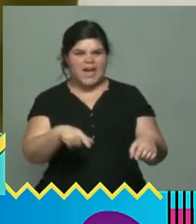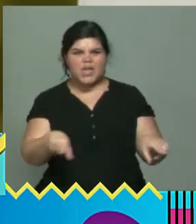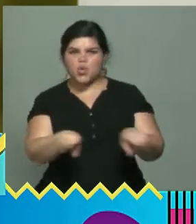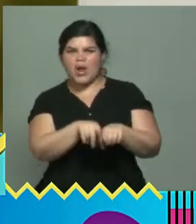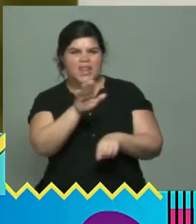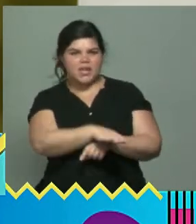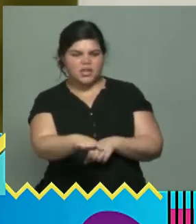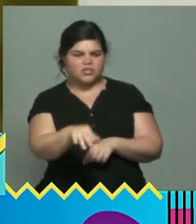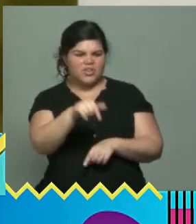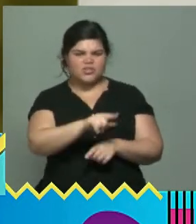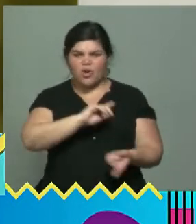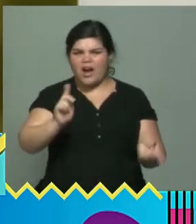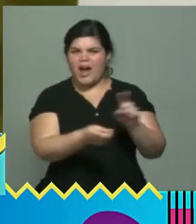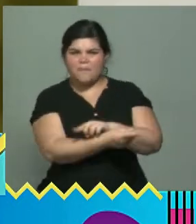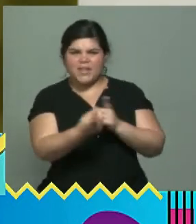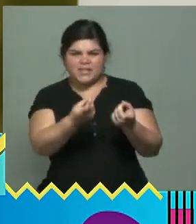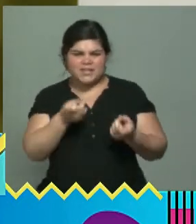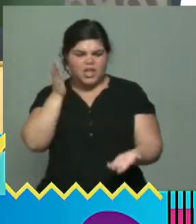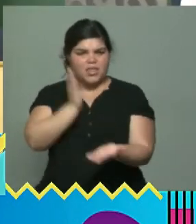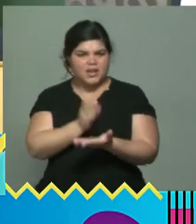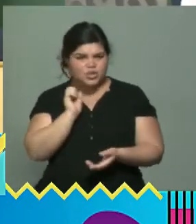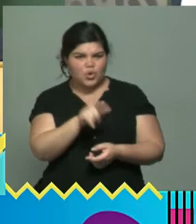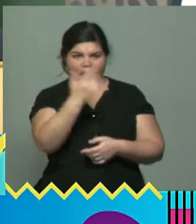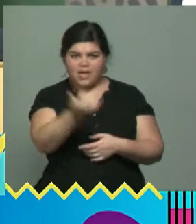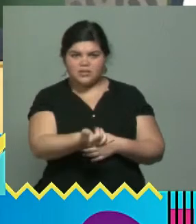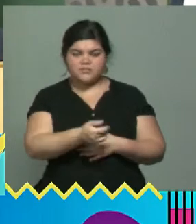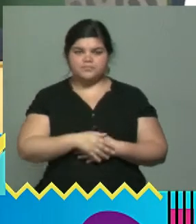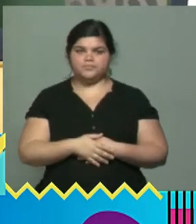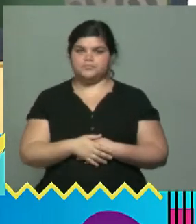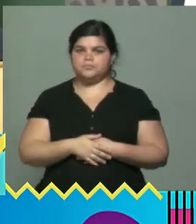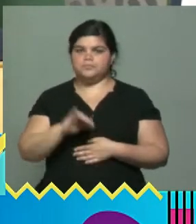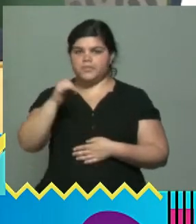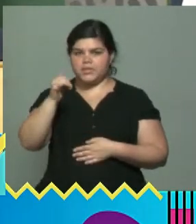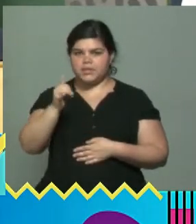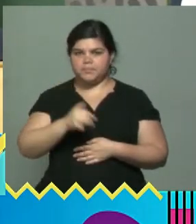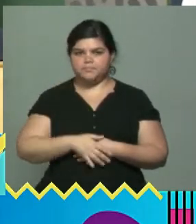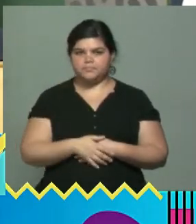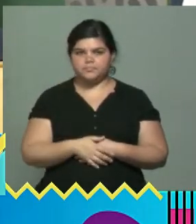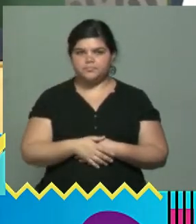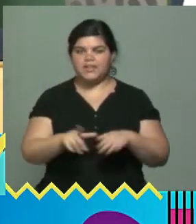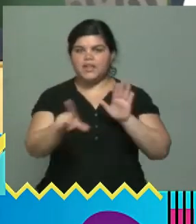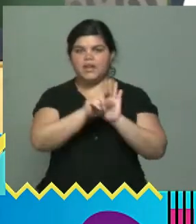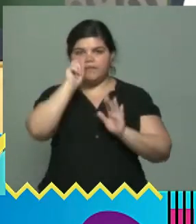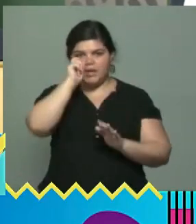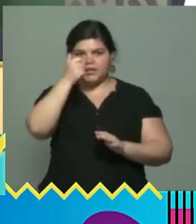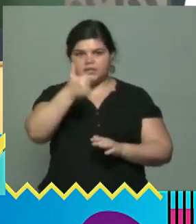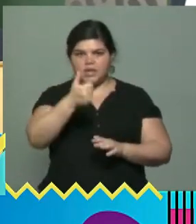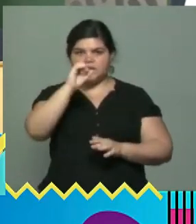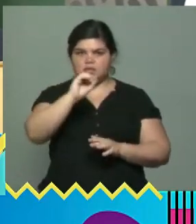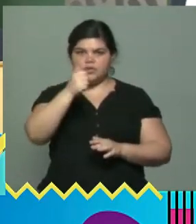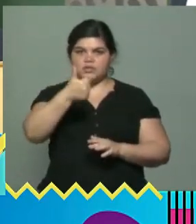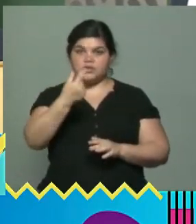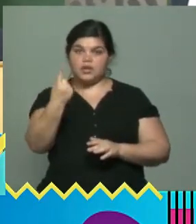contempla y que debería aplicarse. Claro, sí. En realidad, bueno, la 26061 es una